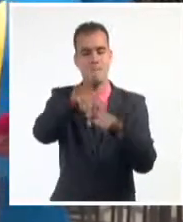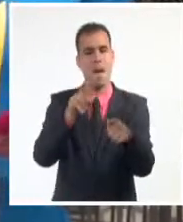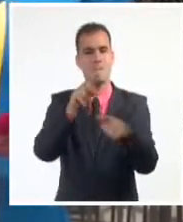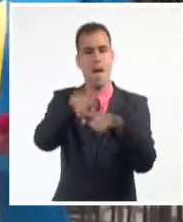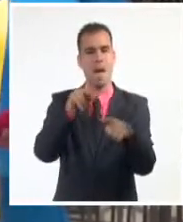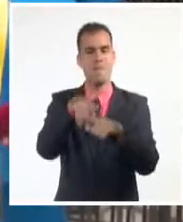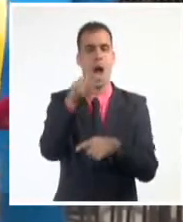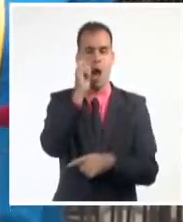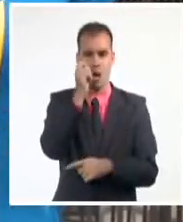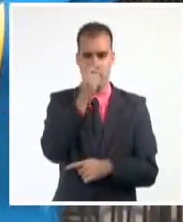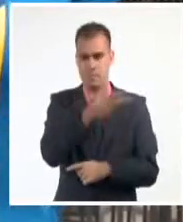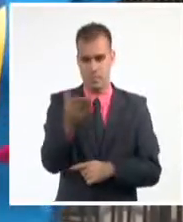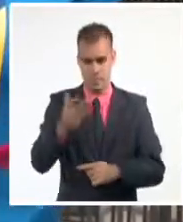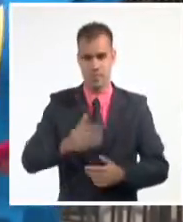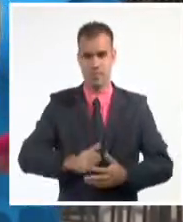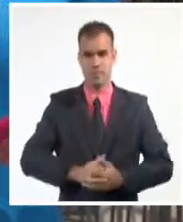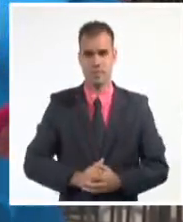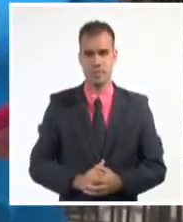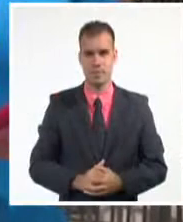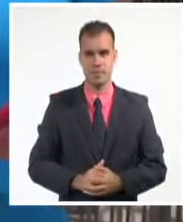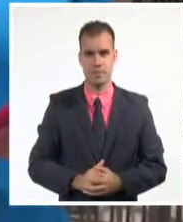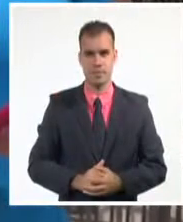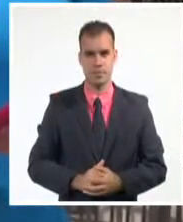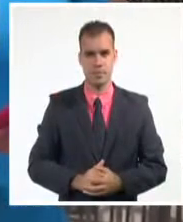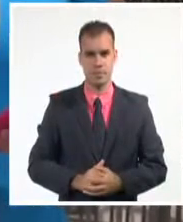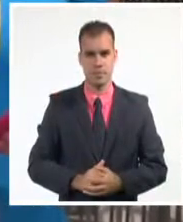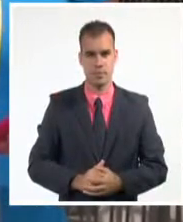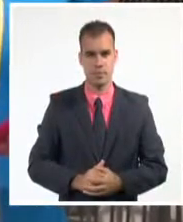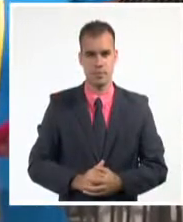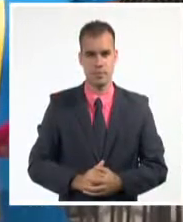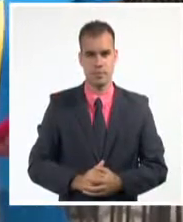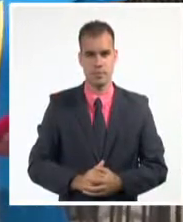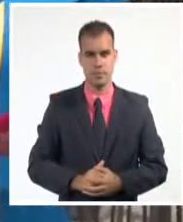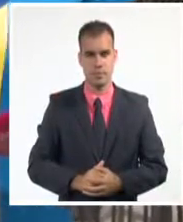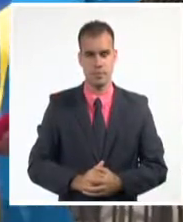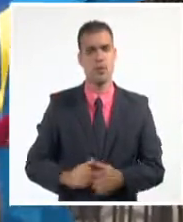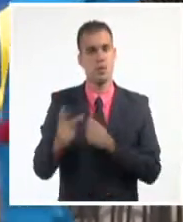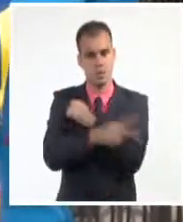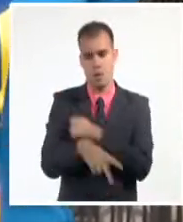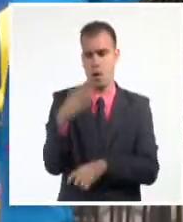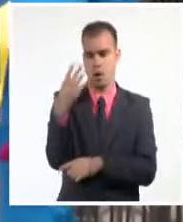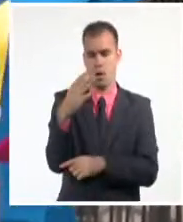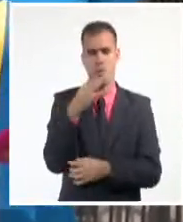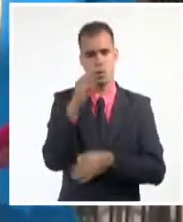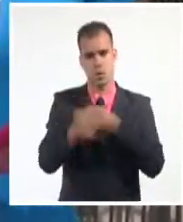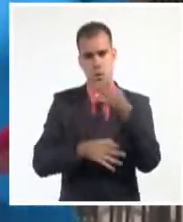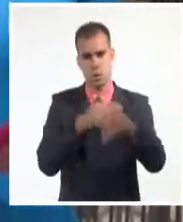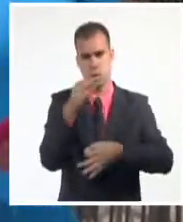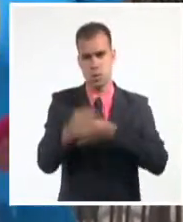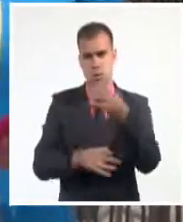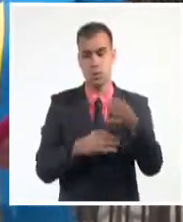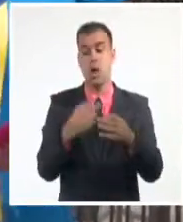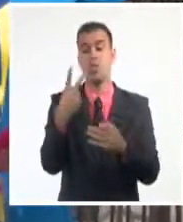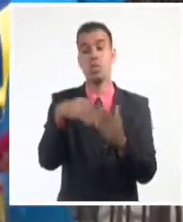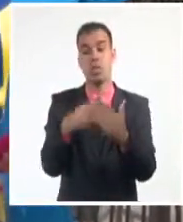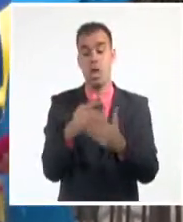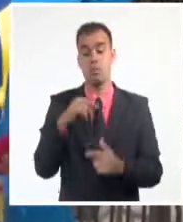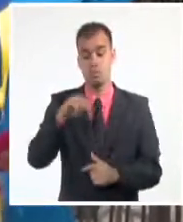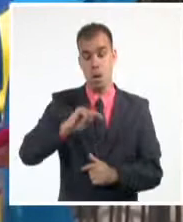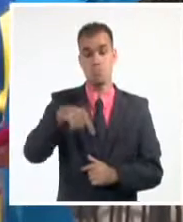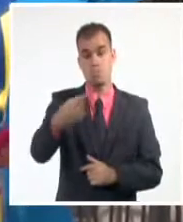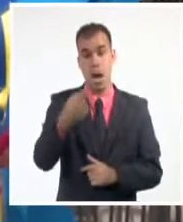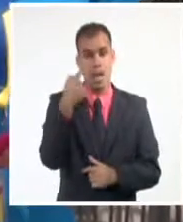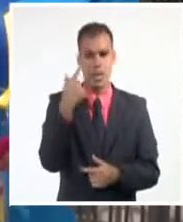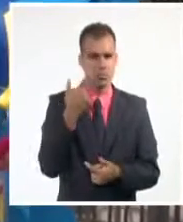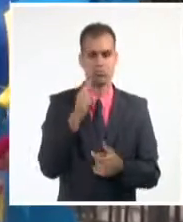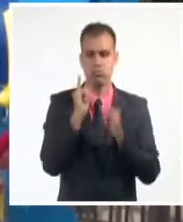hombres. Desde la capital del Valle del Cauca continuaremos reportando en estas últimas dos jornadas de los Juegos